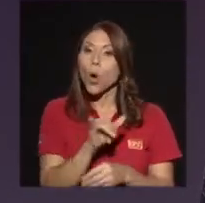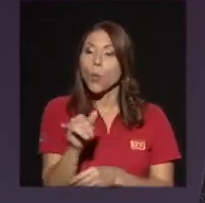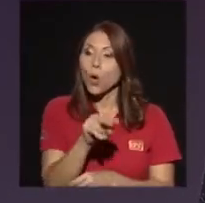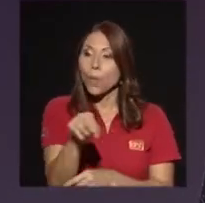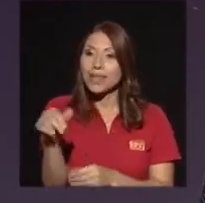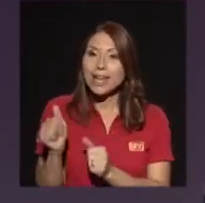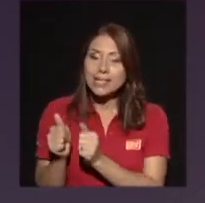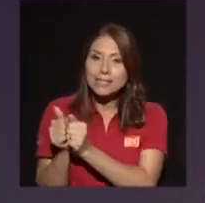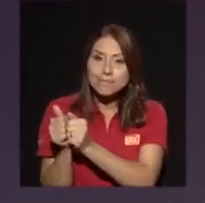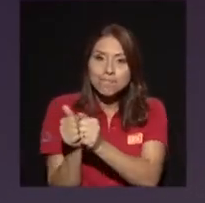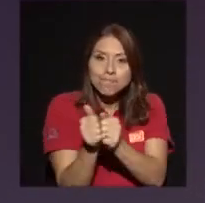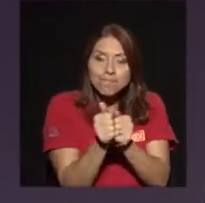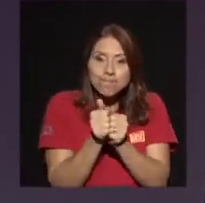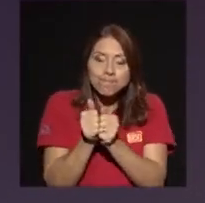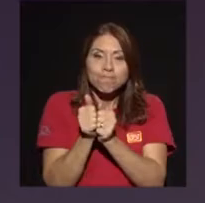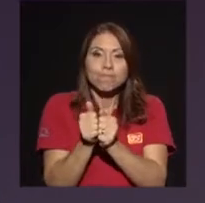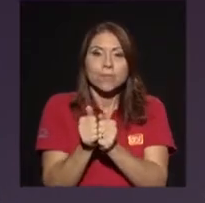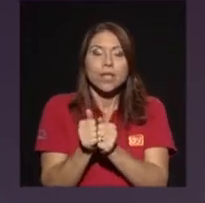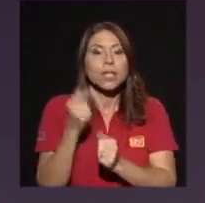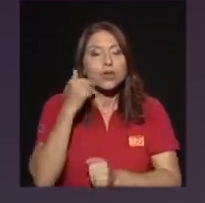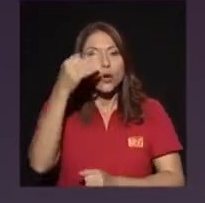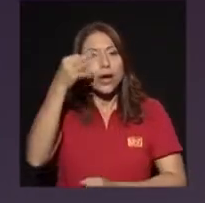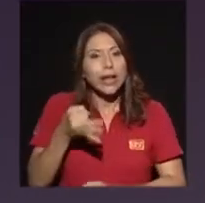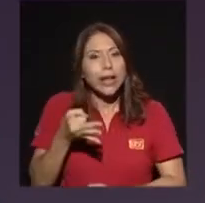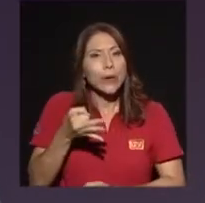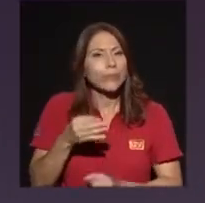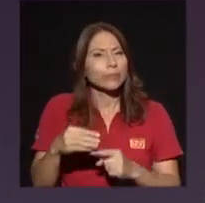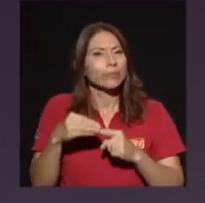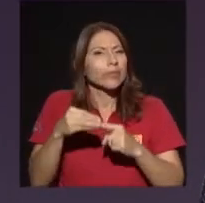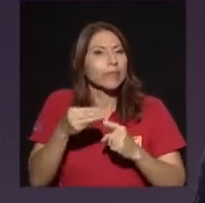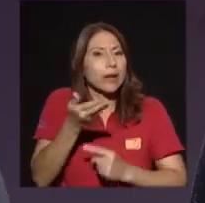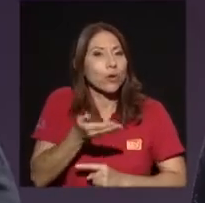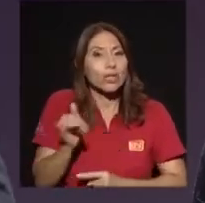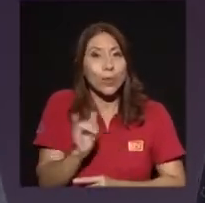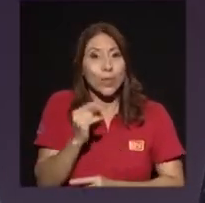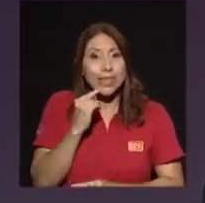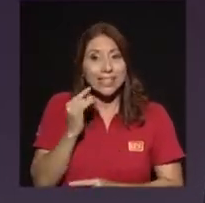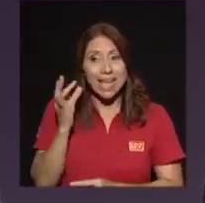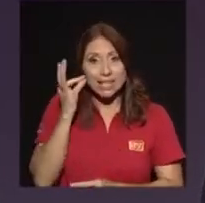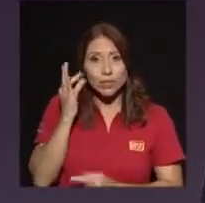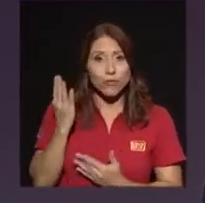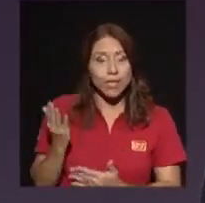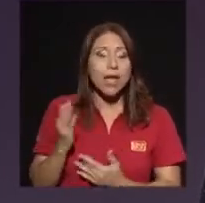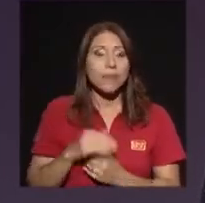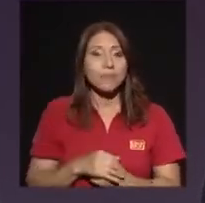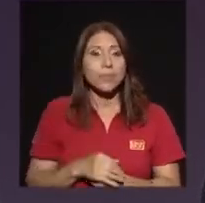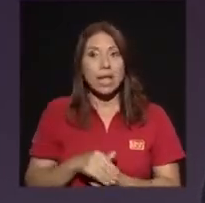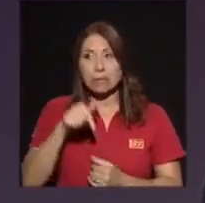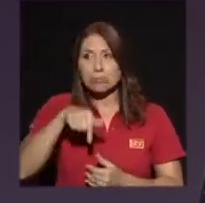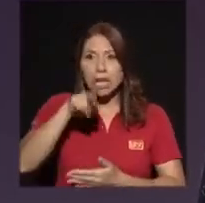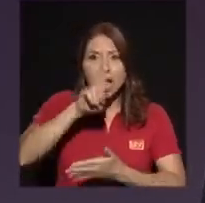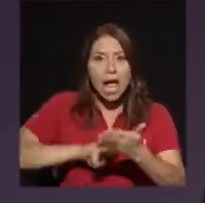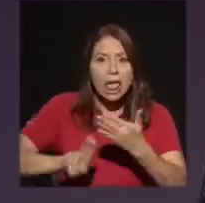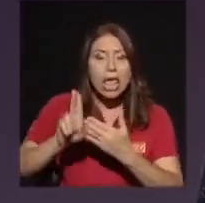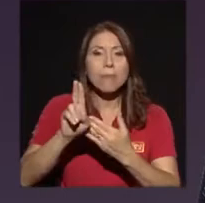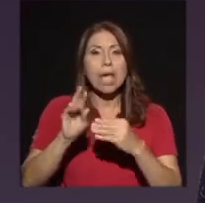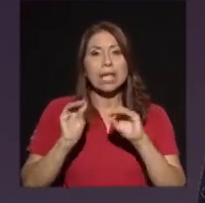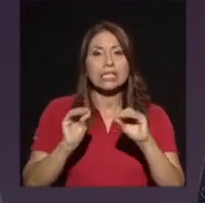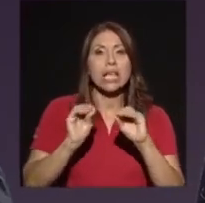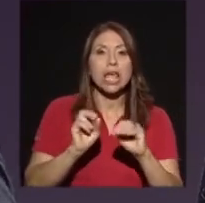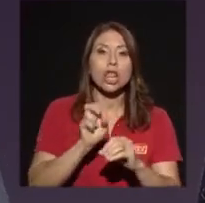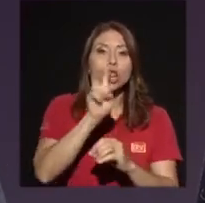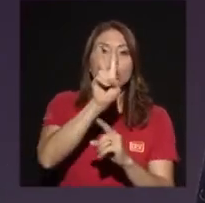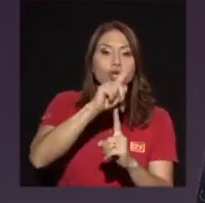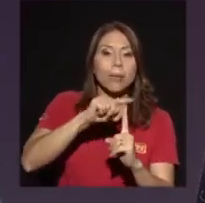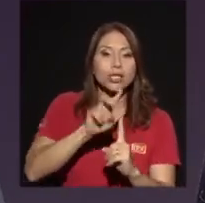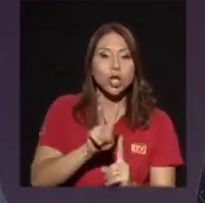compañeras. Y creo que una de las cosas principales es que, como decía Sofía, digamos, en la academia te enseñan que